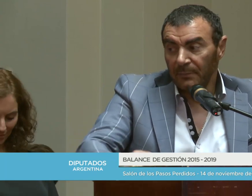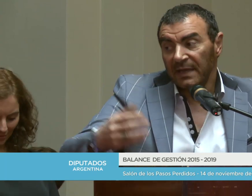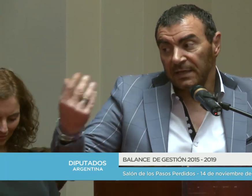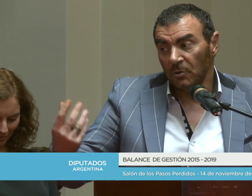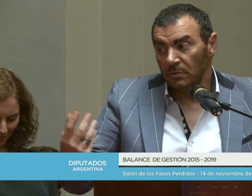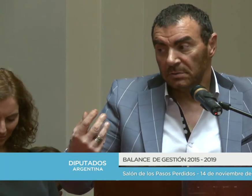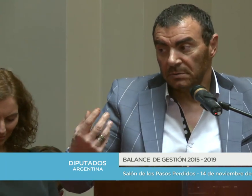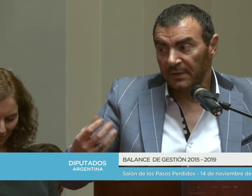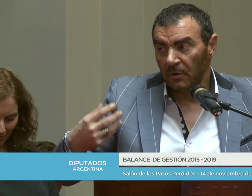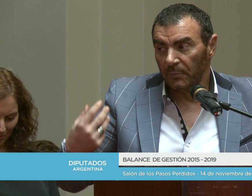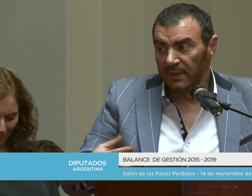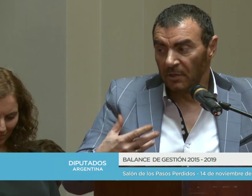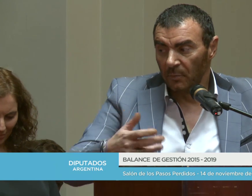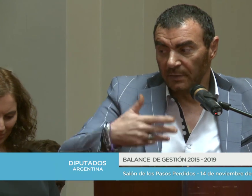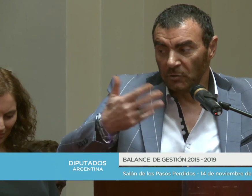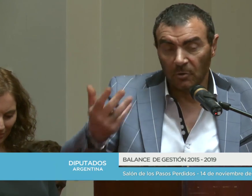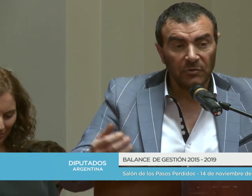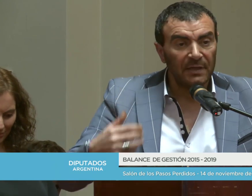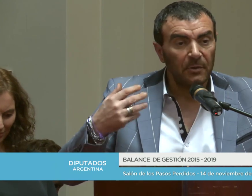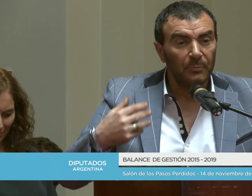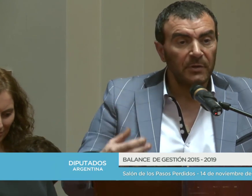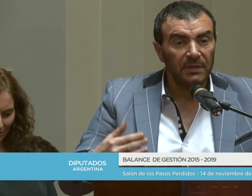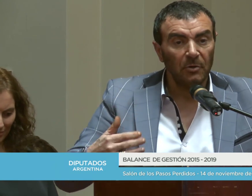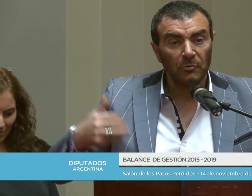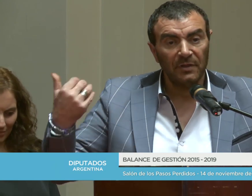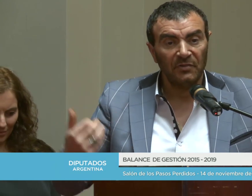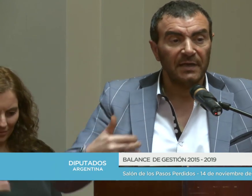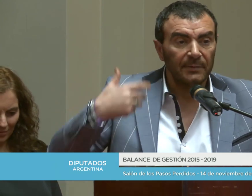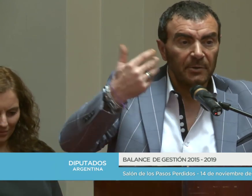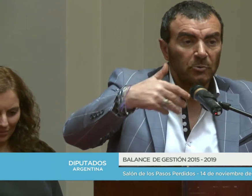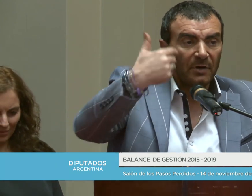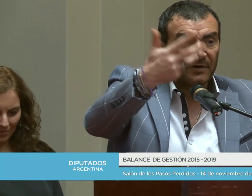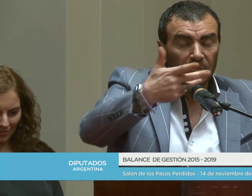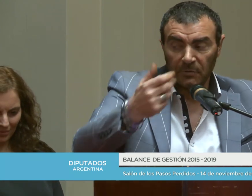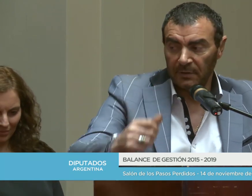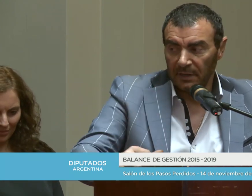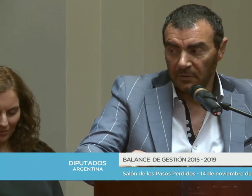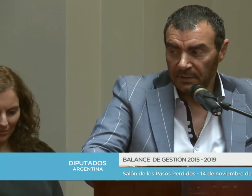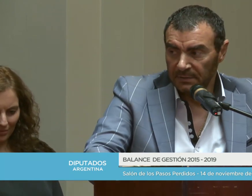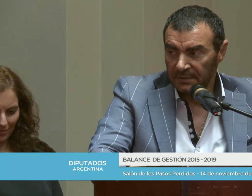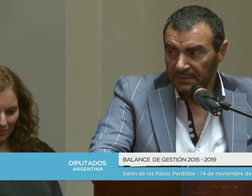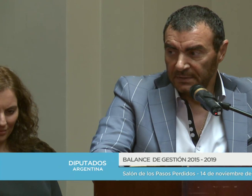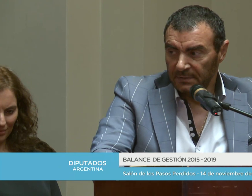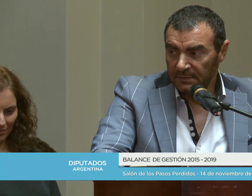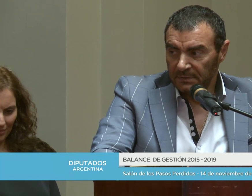Y fue mezquino desde lo político, porque hay muchas cosas que de lo político no se dice que repercutió a favor de los trabajadores.